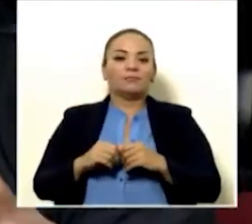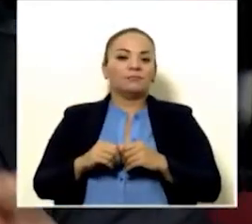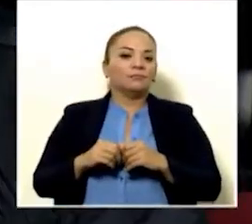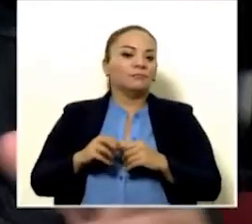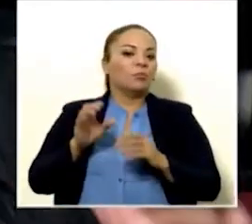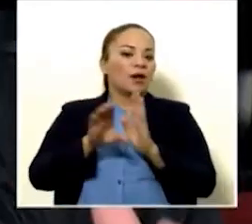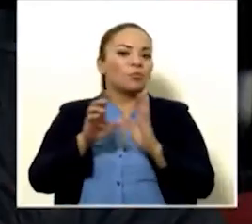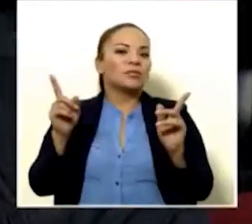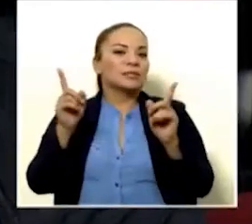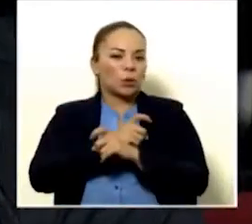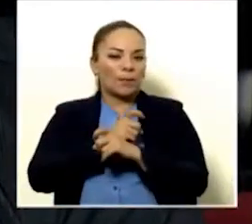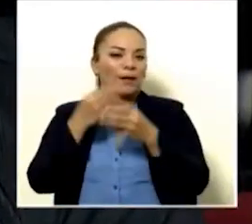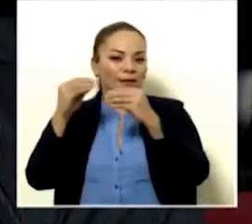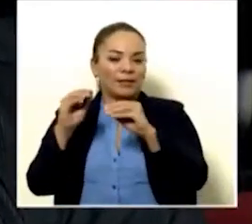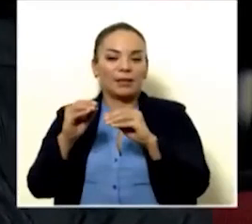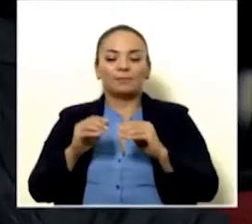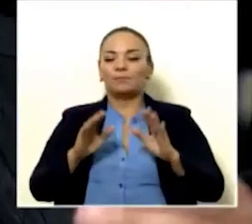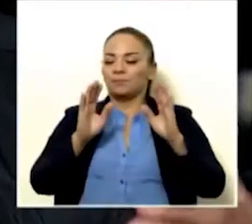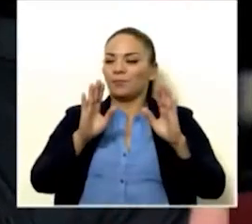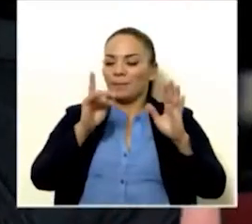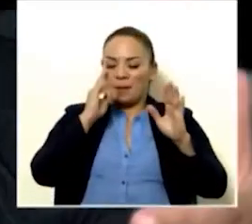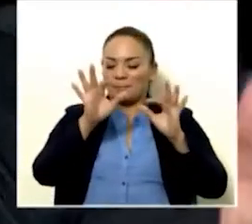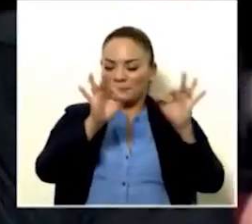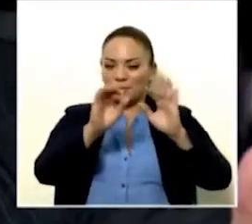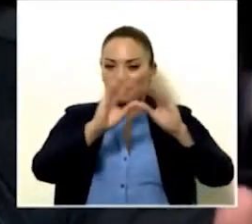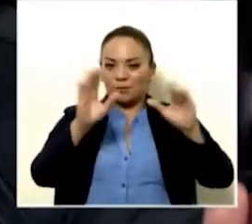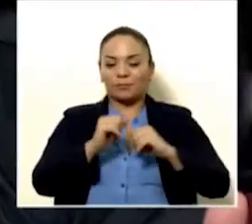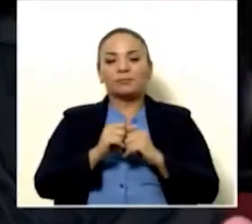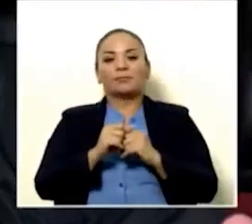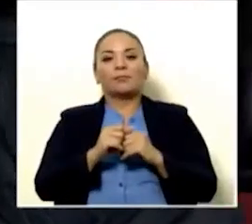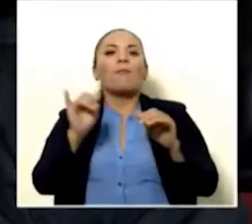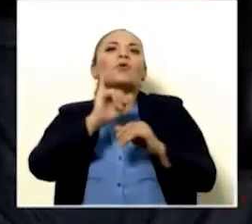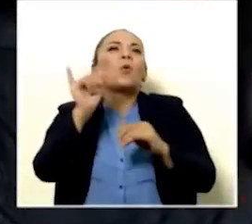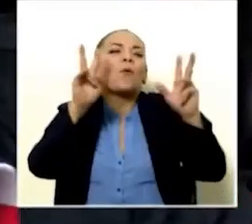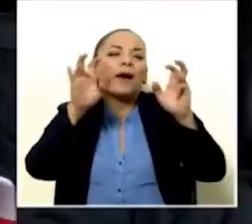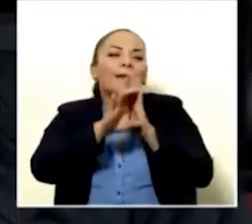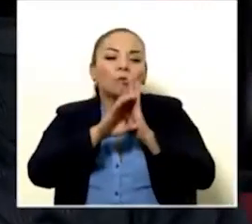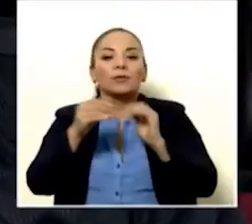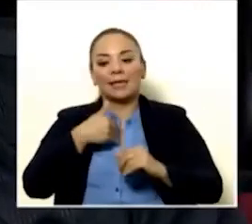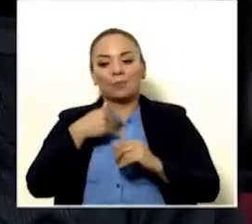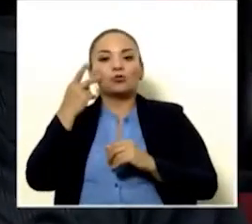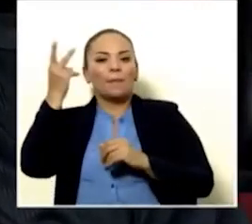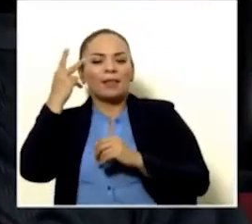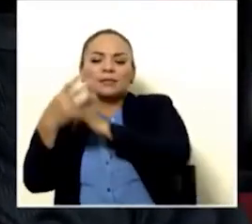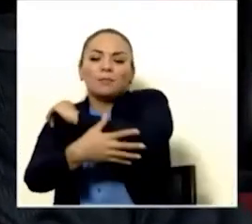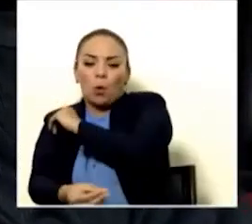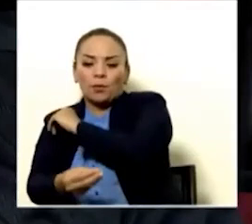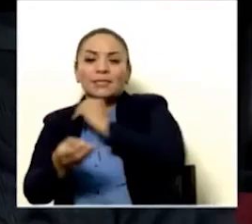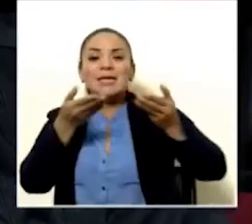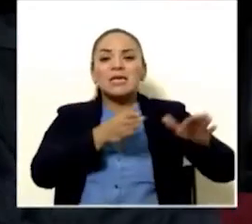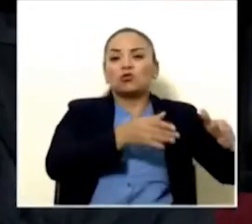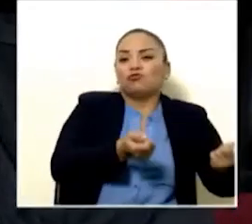además, para explicarle un poco más aterrizado a la gente, tenemos unos papás muy pobres con hijos muy ricos